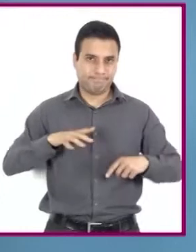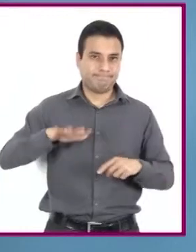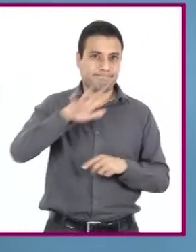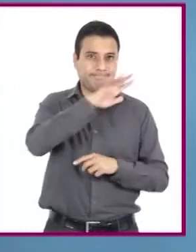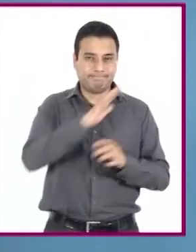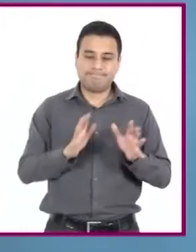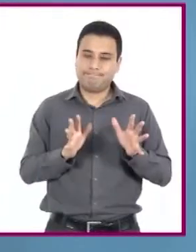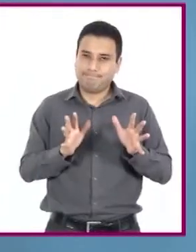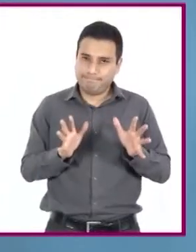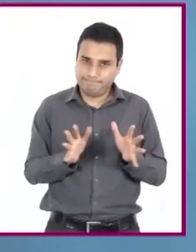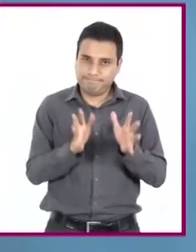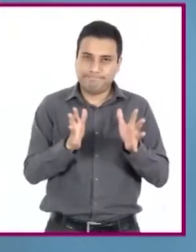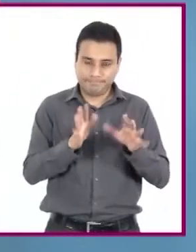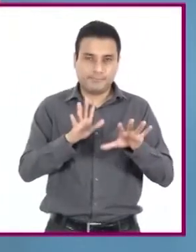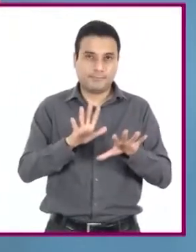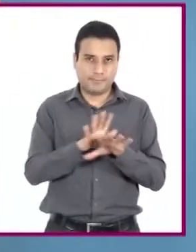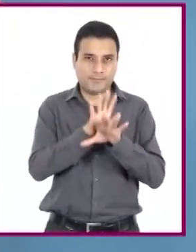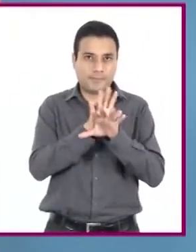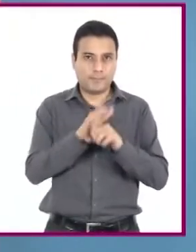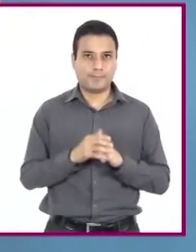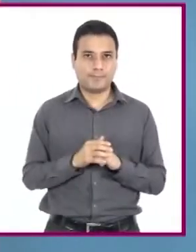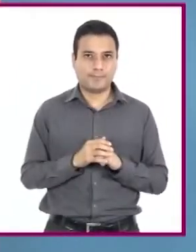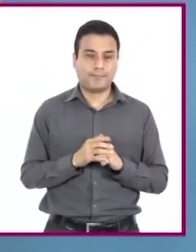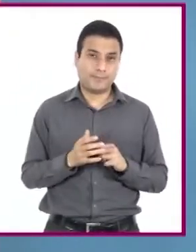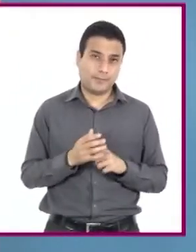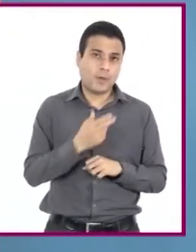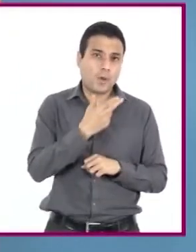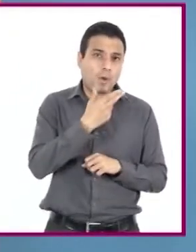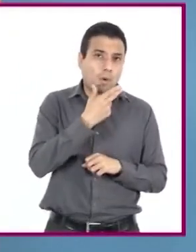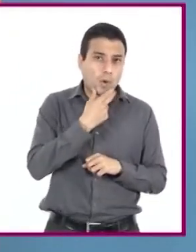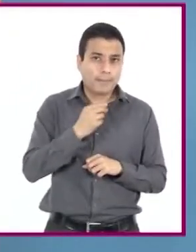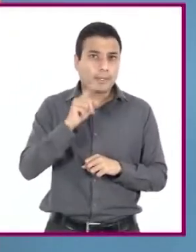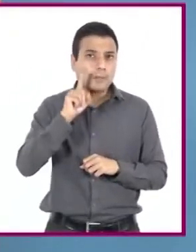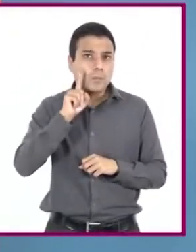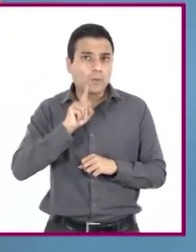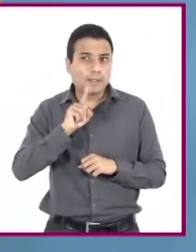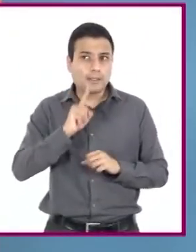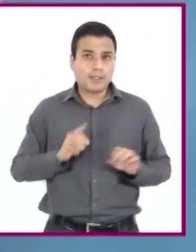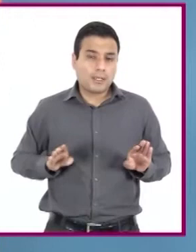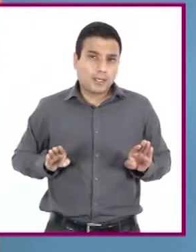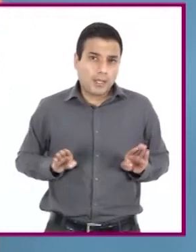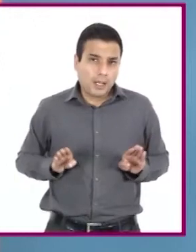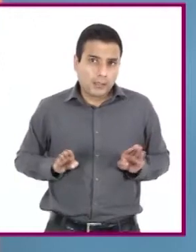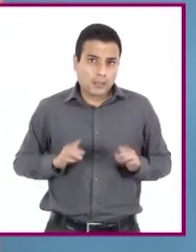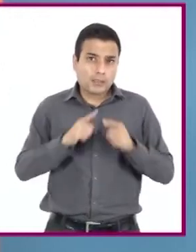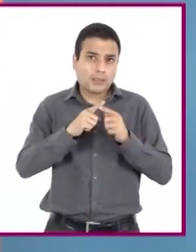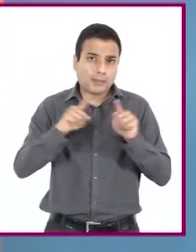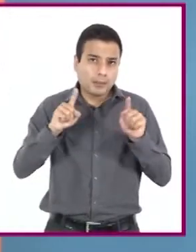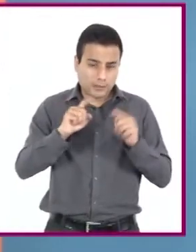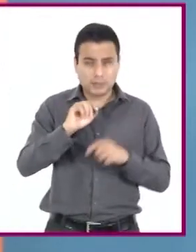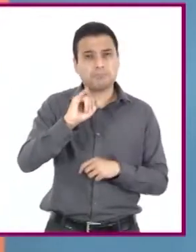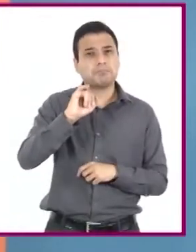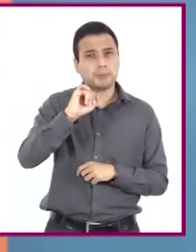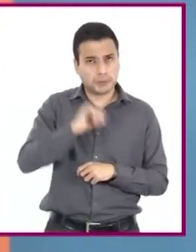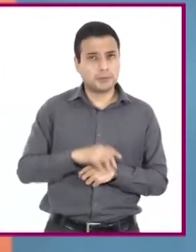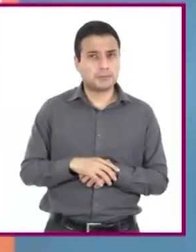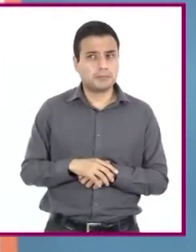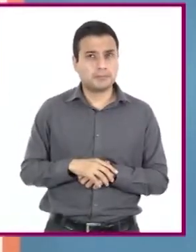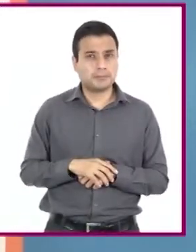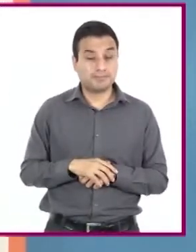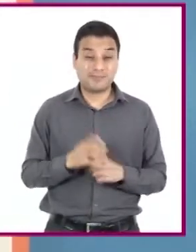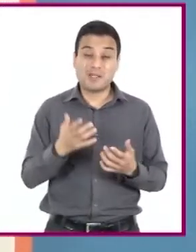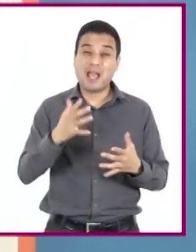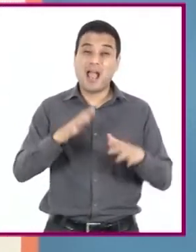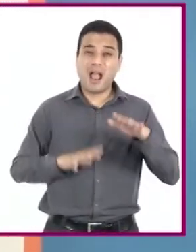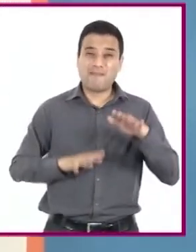género, las diferencias biológicas entre niñas y niños han justificado las desigualdades sociales, cuando en